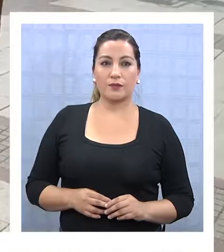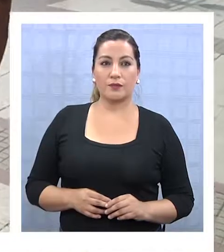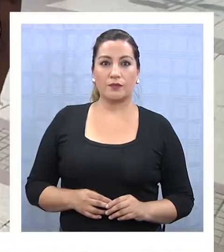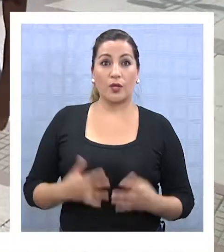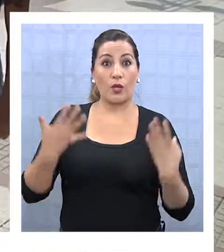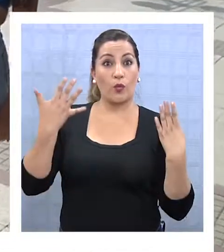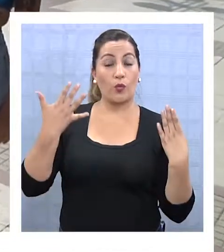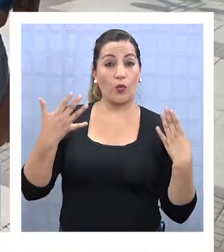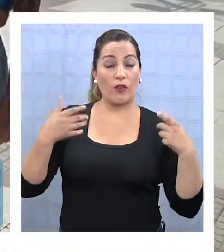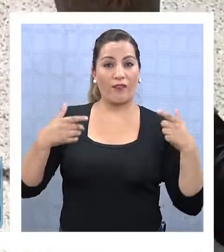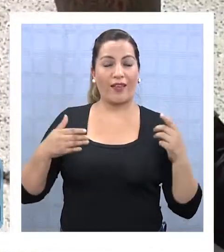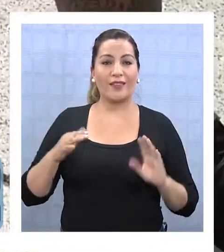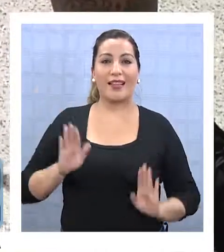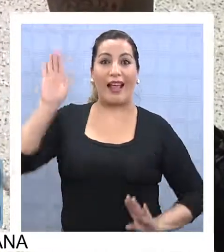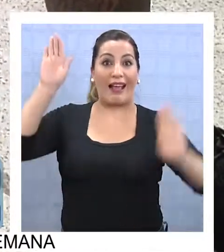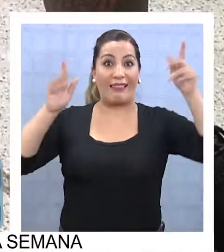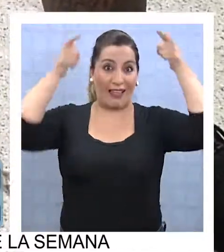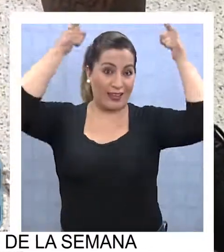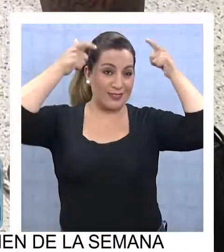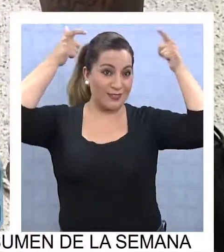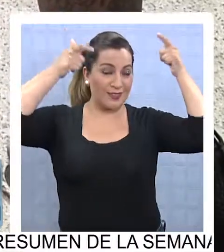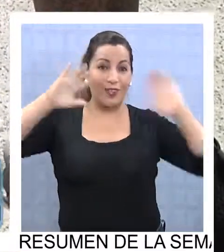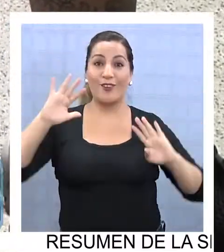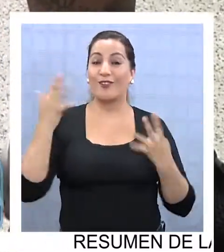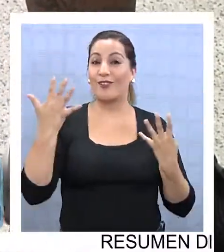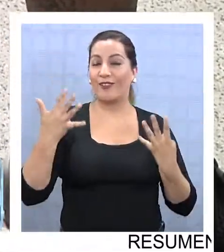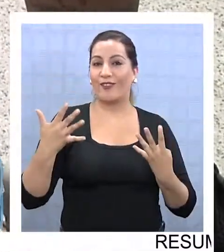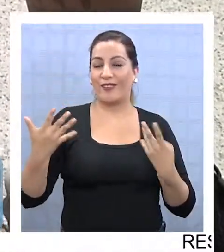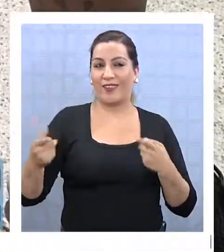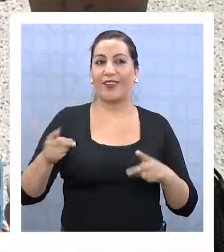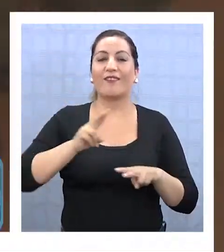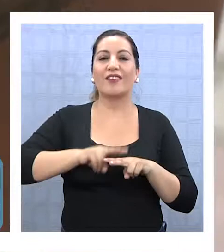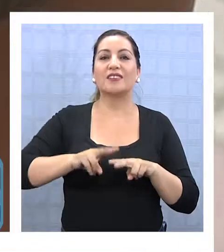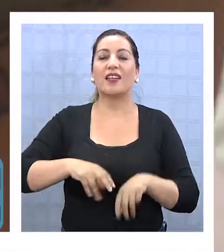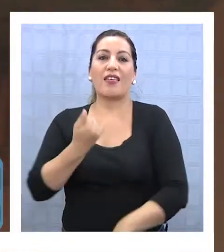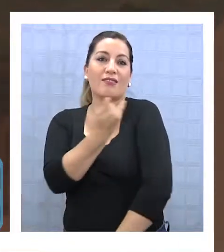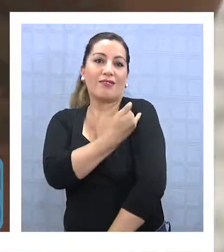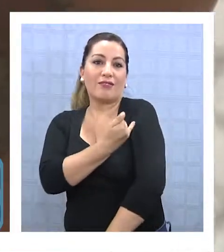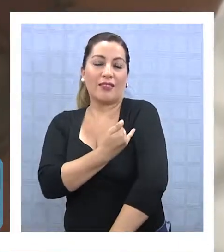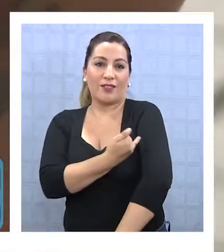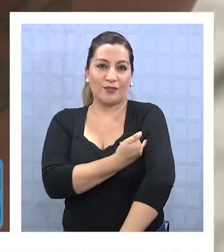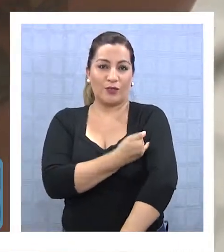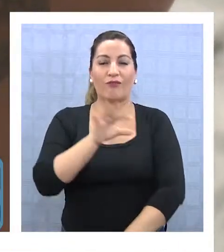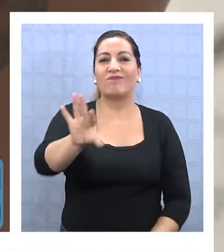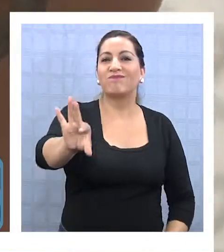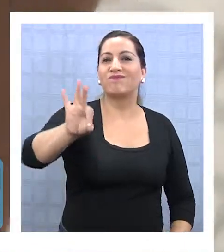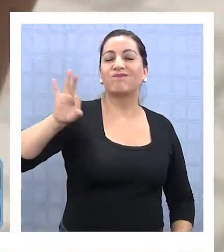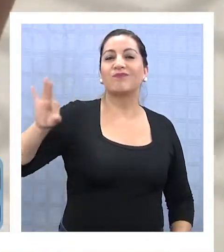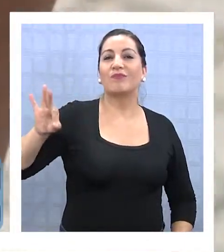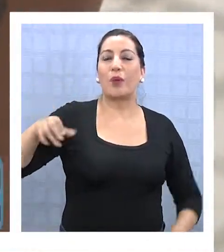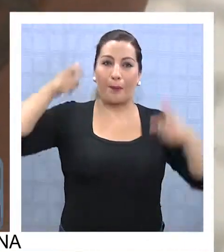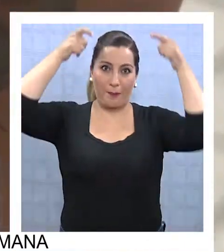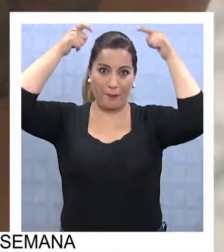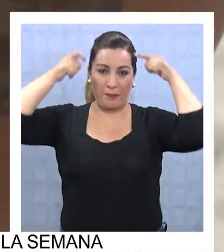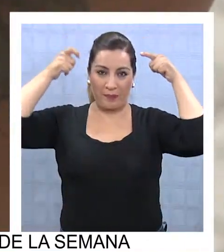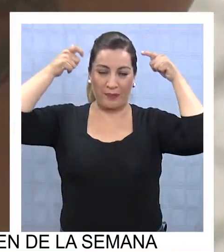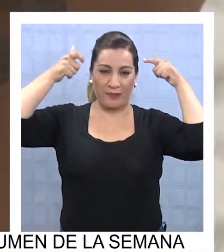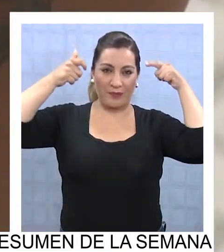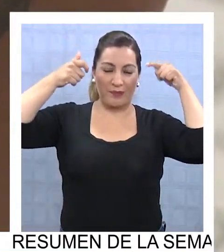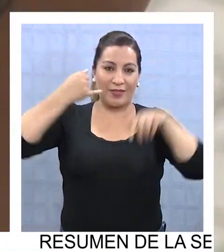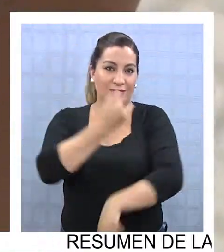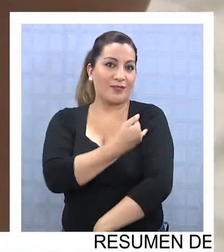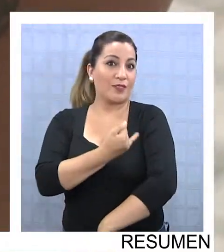Nueve son las candidatas que se presentarán en la novena versión de la convención de tatuajes y que elegirá a la Miss Tattoo 2019.